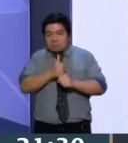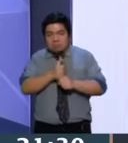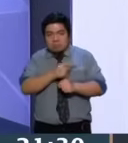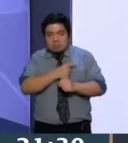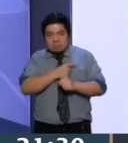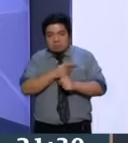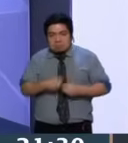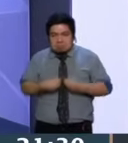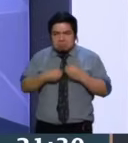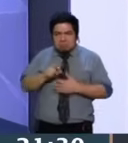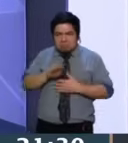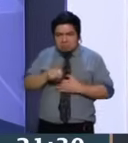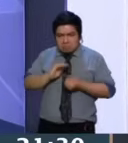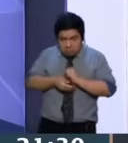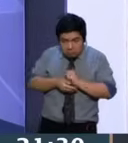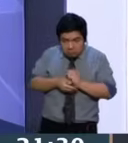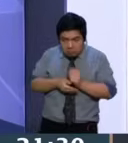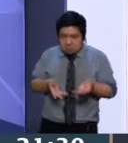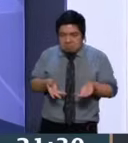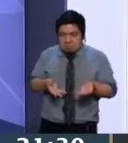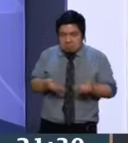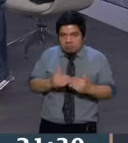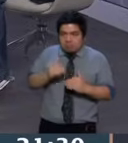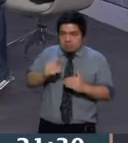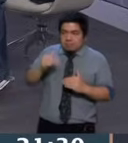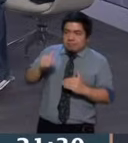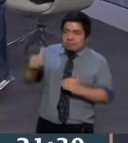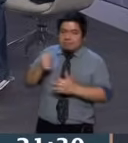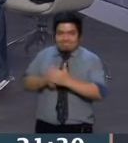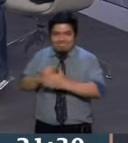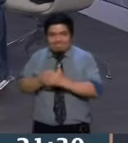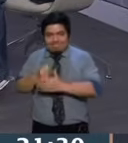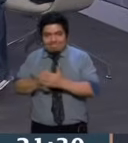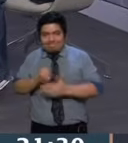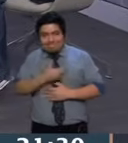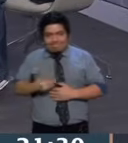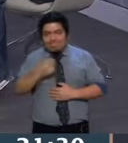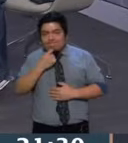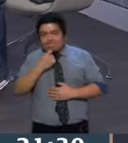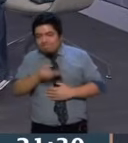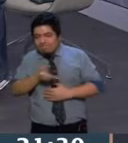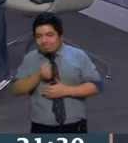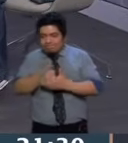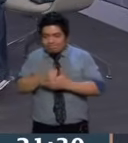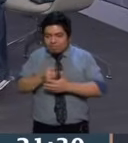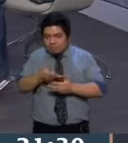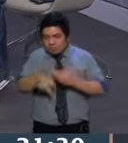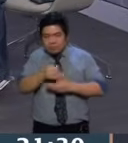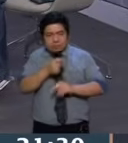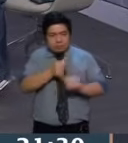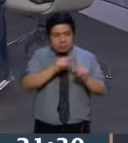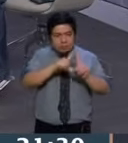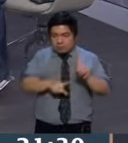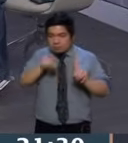solamente vivieran hasta los 29 años. Y es a partir del gran esfuerzo que hace el presidente Andrés Manuel López Obrador, estado por estado,